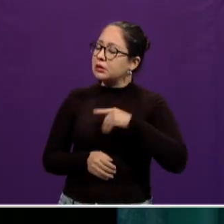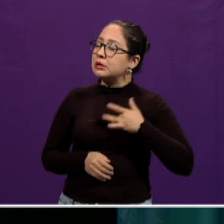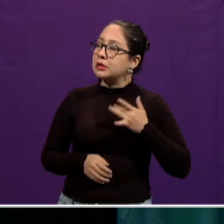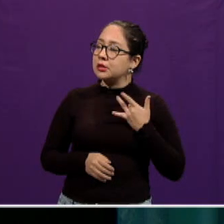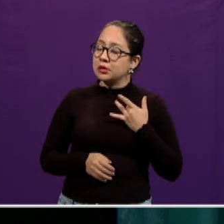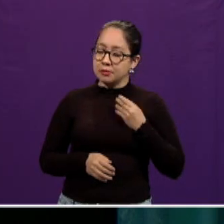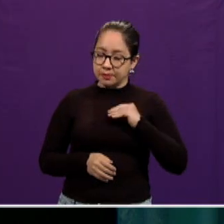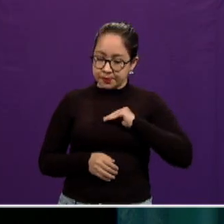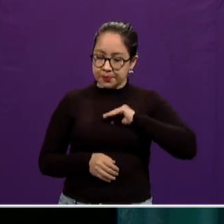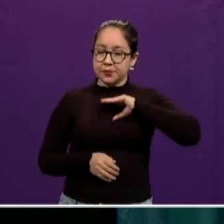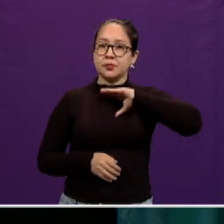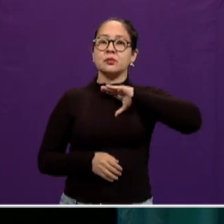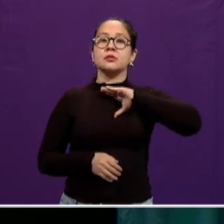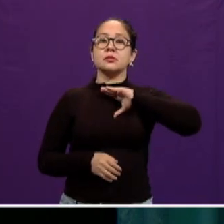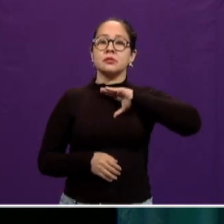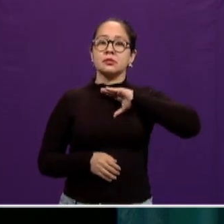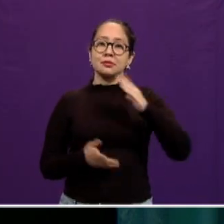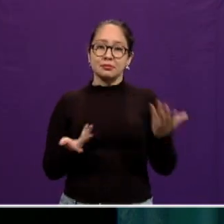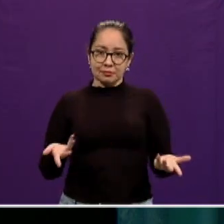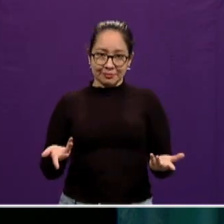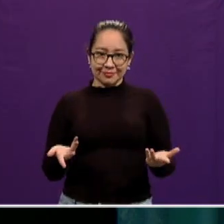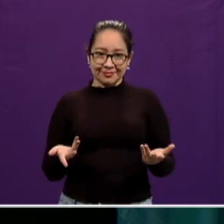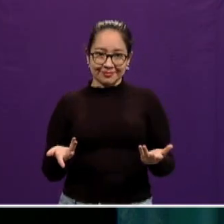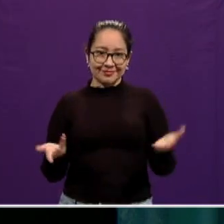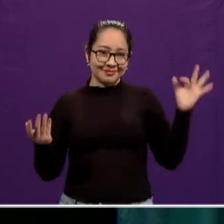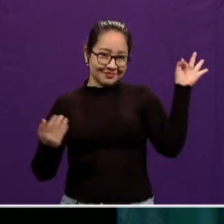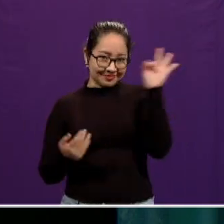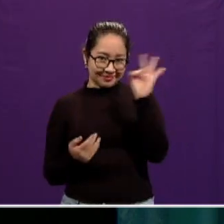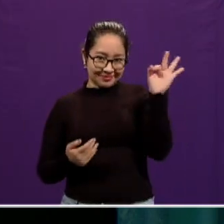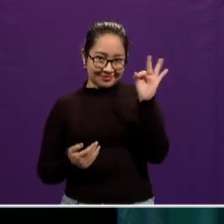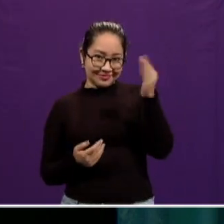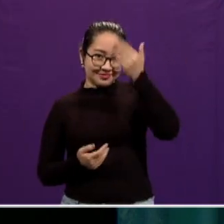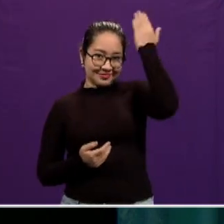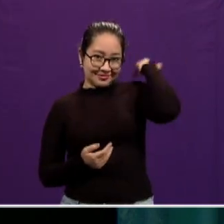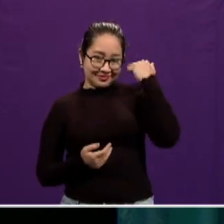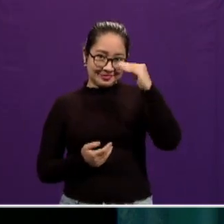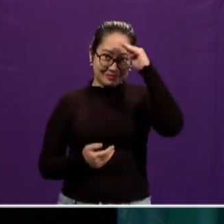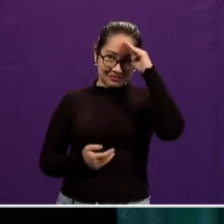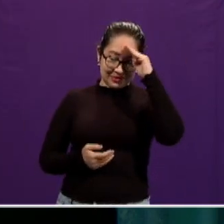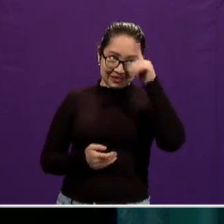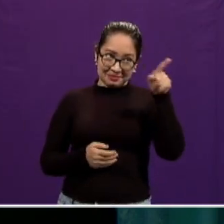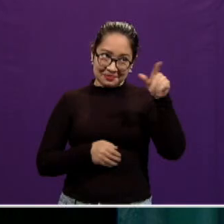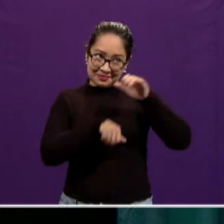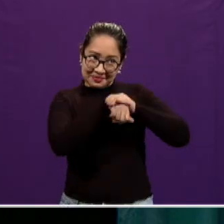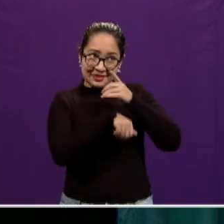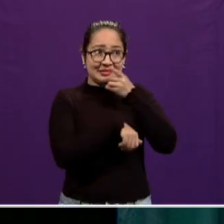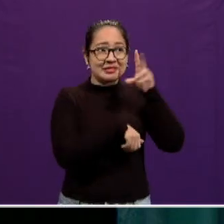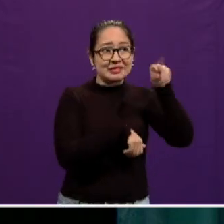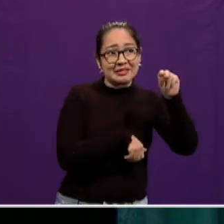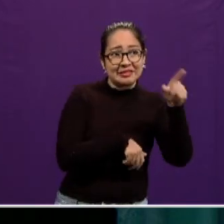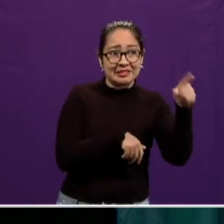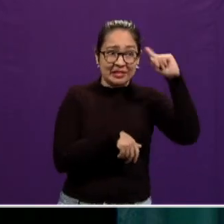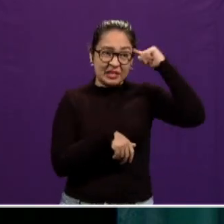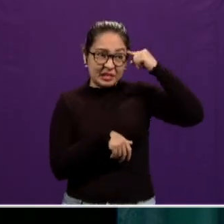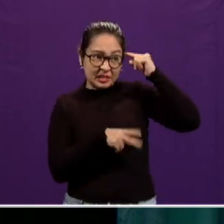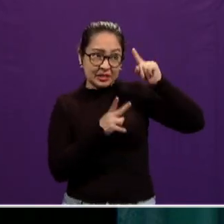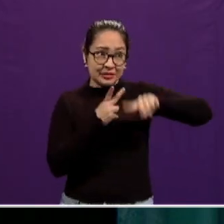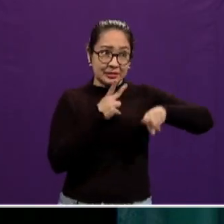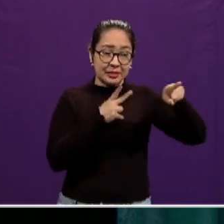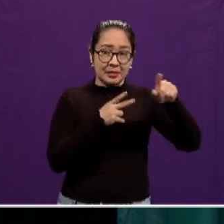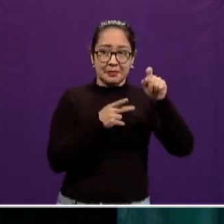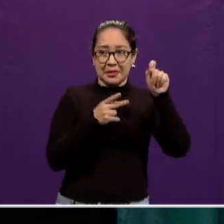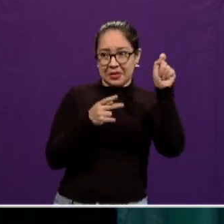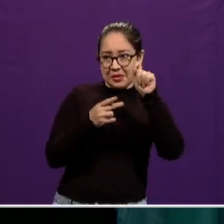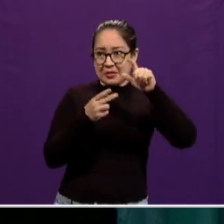autoestima. Y te das cuenta que todas esas creencias limitantes, que es, se va a enojar conmigo mi amiga si le digo que no voy a ir a todos los lados, se va a enojar conmigo